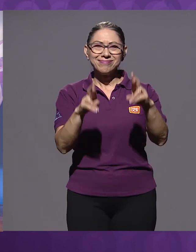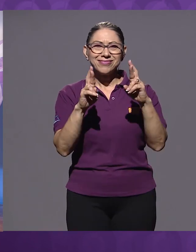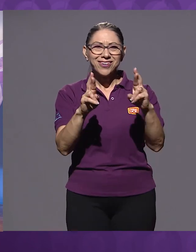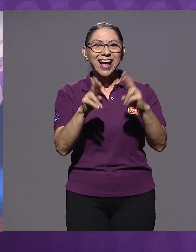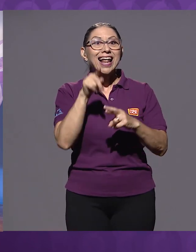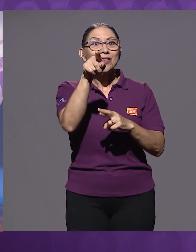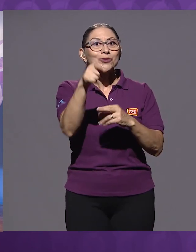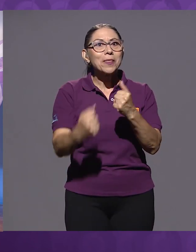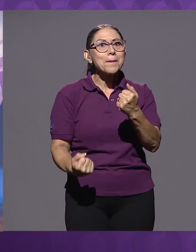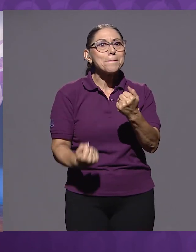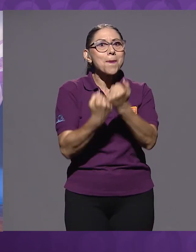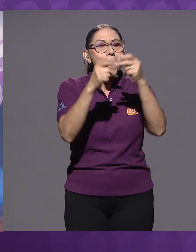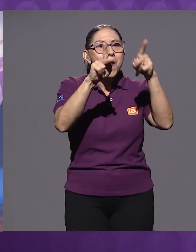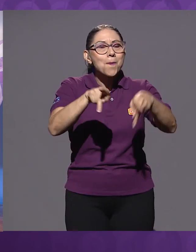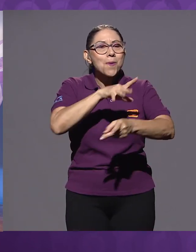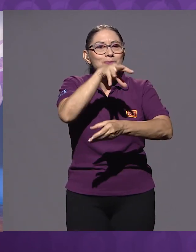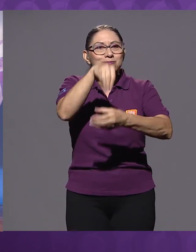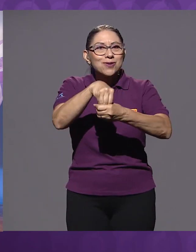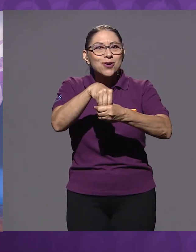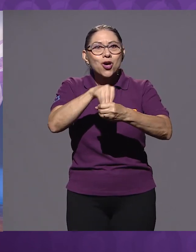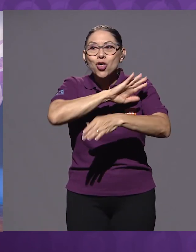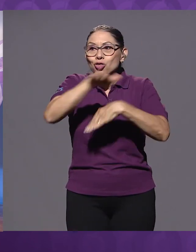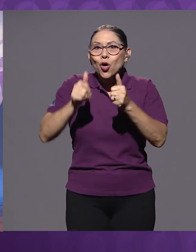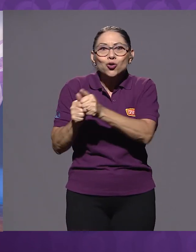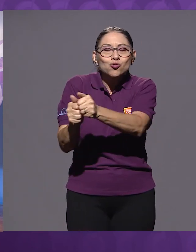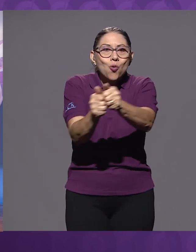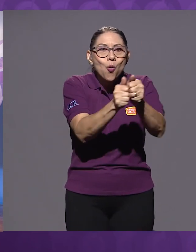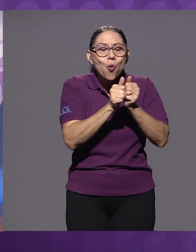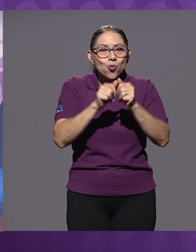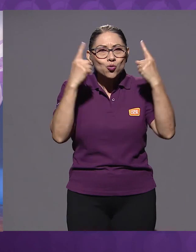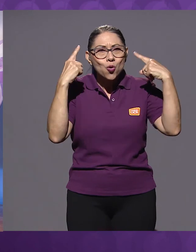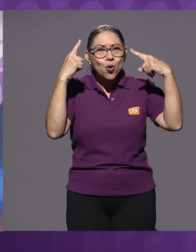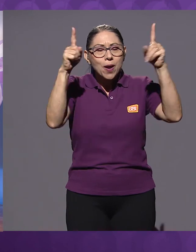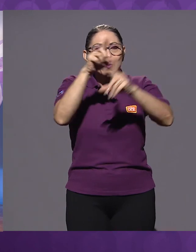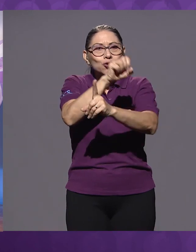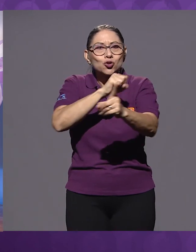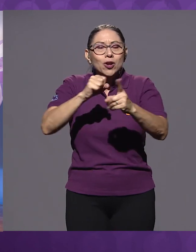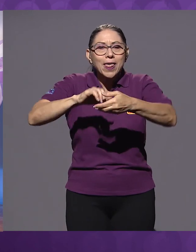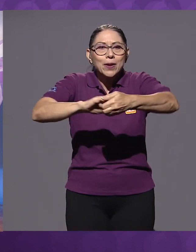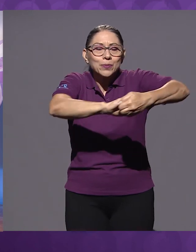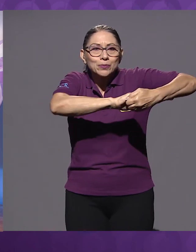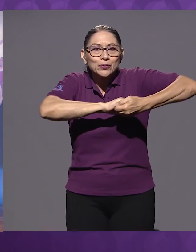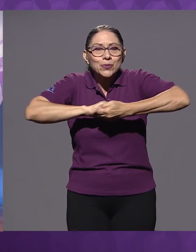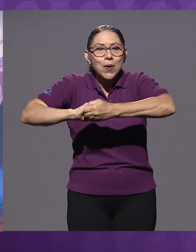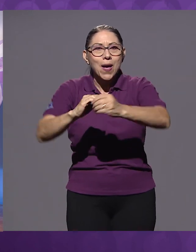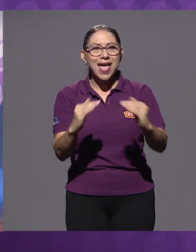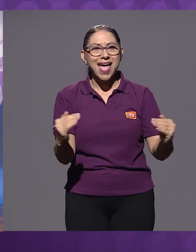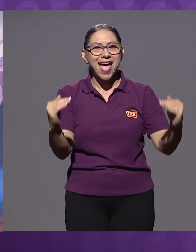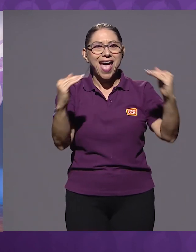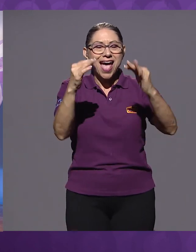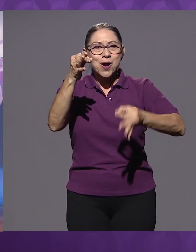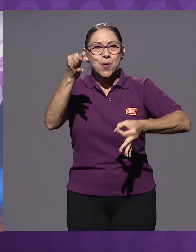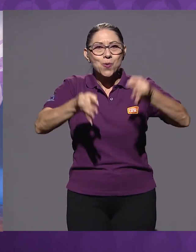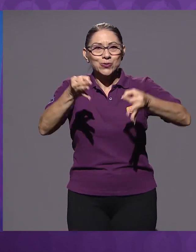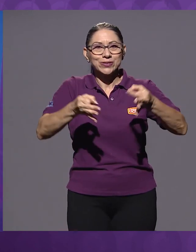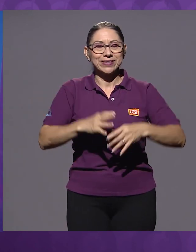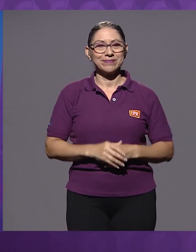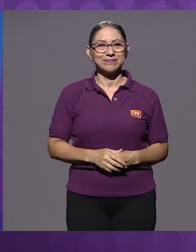Ojalá que usted se apunte a la inclusión y podamos en conjunto construir una sociedad más solidaria, equitativa y más justa.